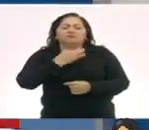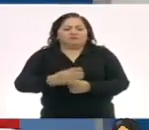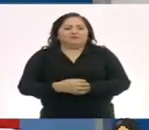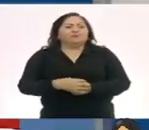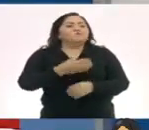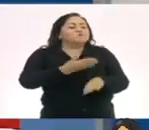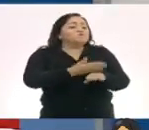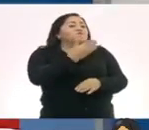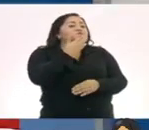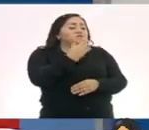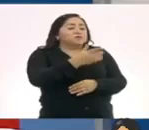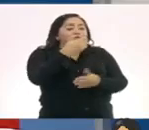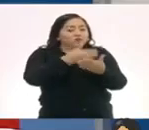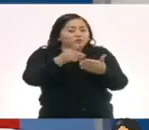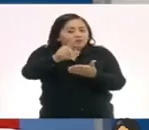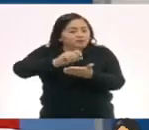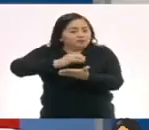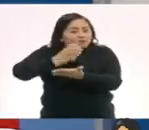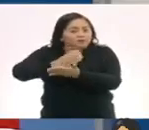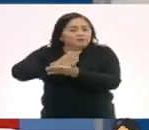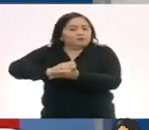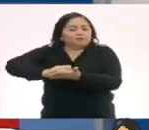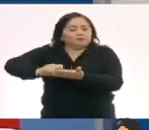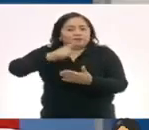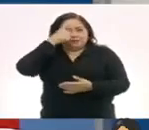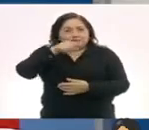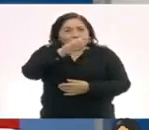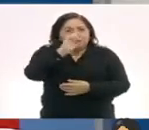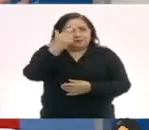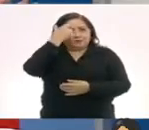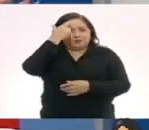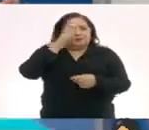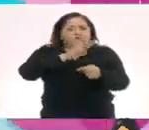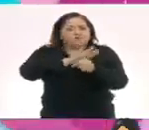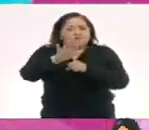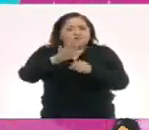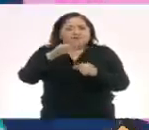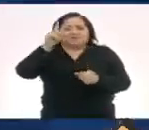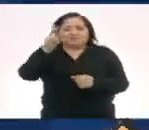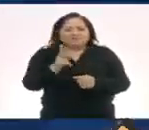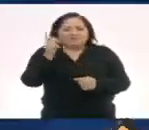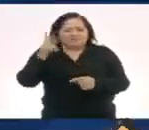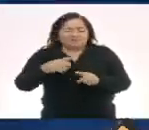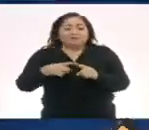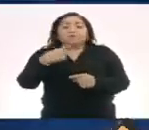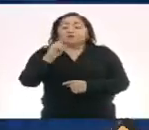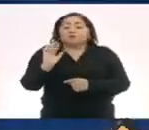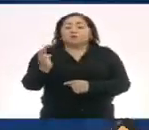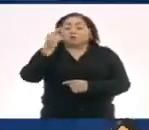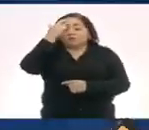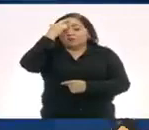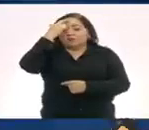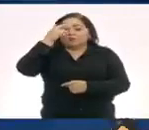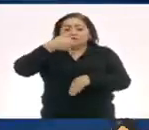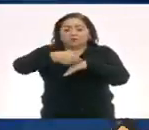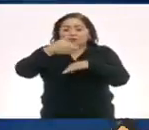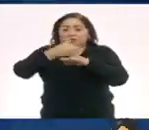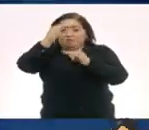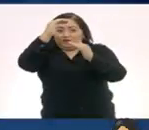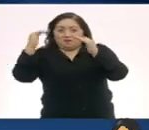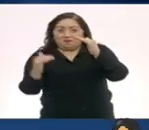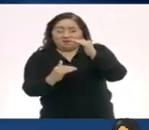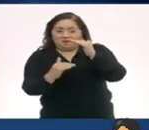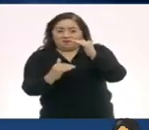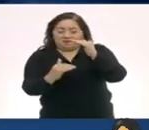bien. Entonces, anoten en su cuaderno para que recuerden lo que era el concepto de fracción. Y recuerden que el número de abajo, que